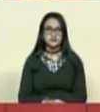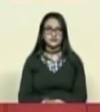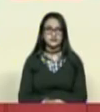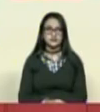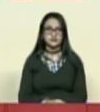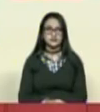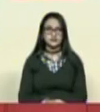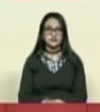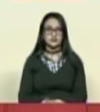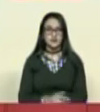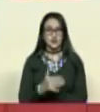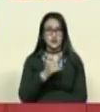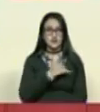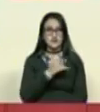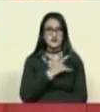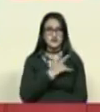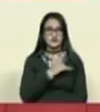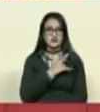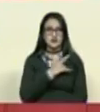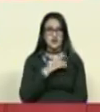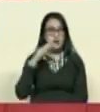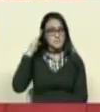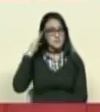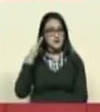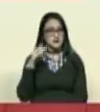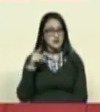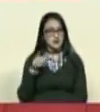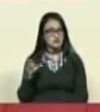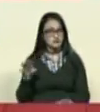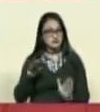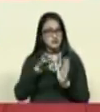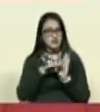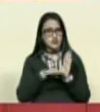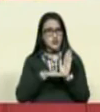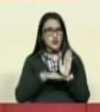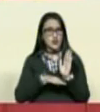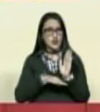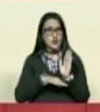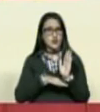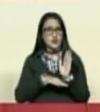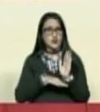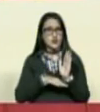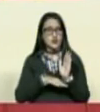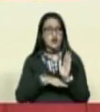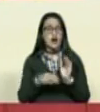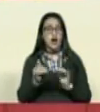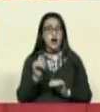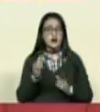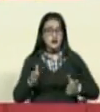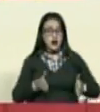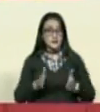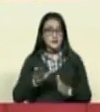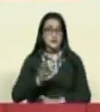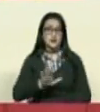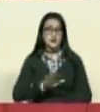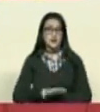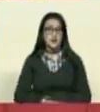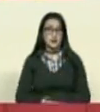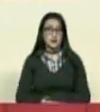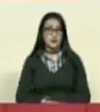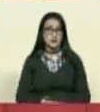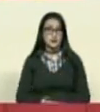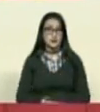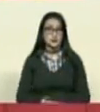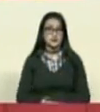esta universidad militar forma parte de un concepto y forma parte de un camino. El